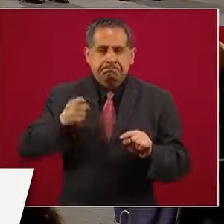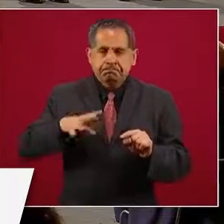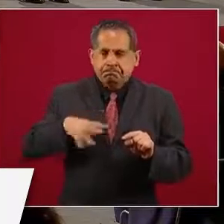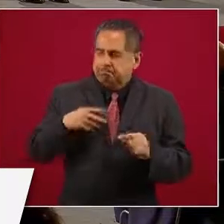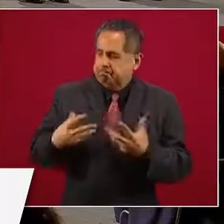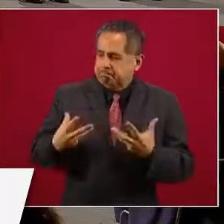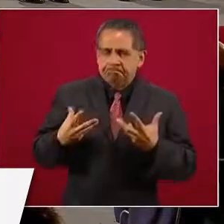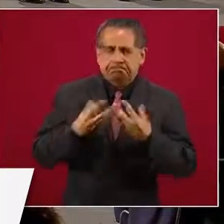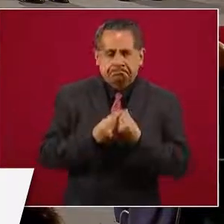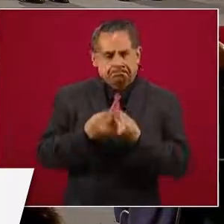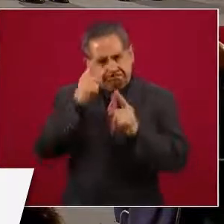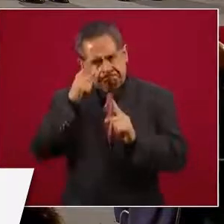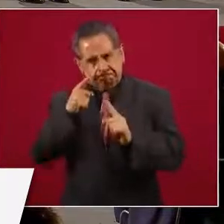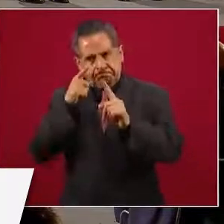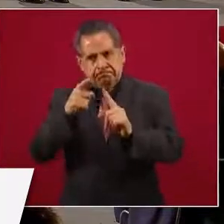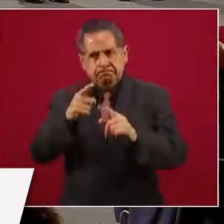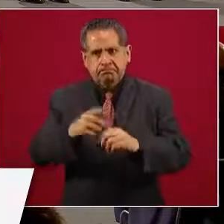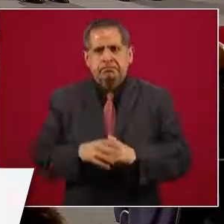este gran proyecto.